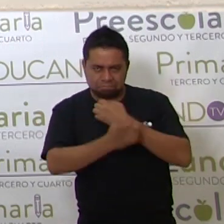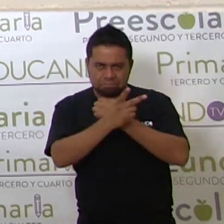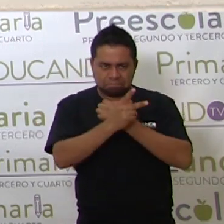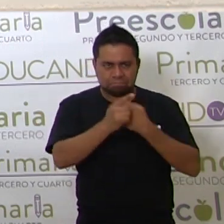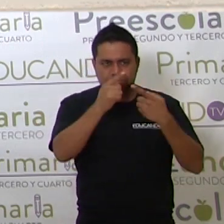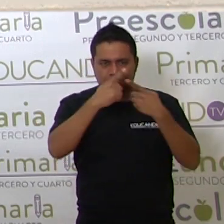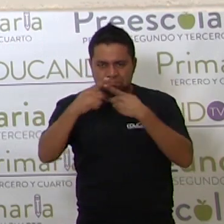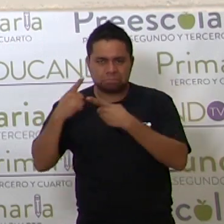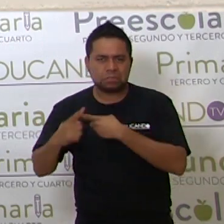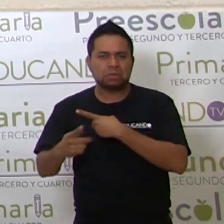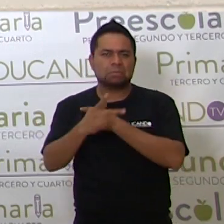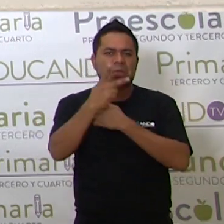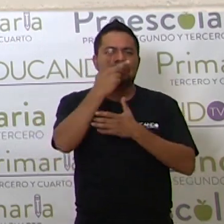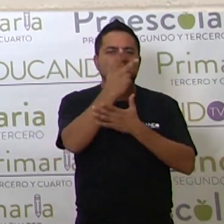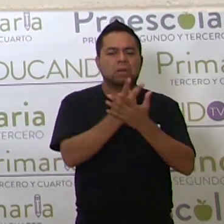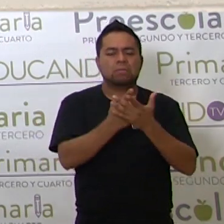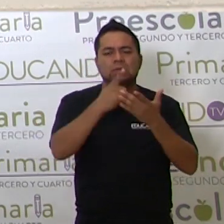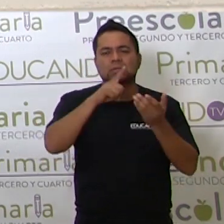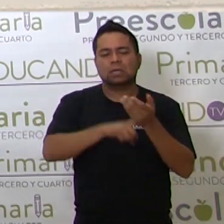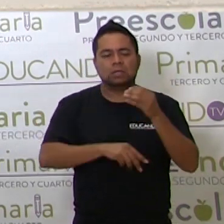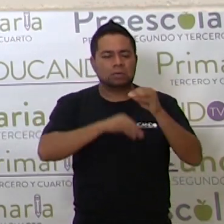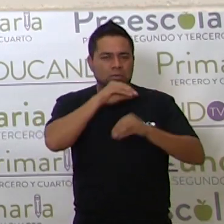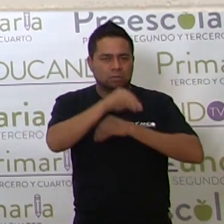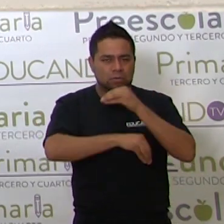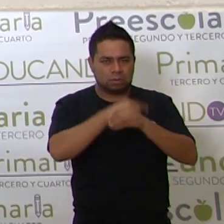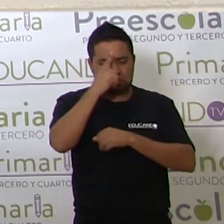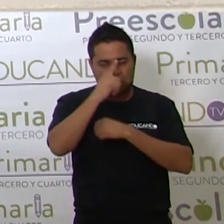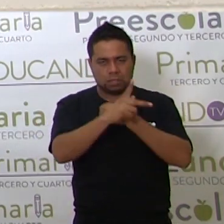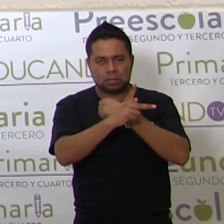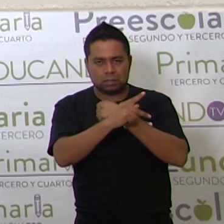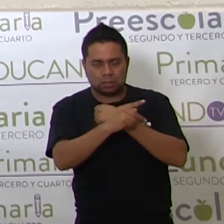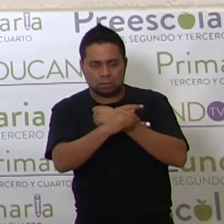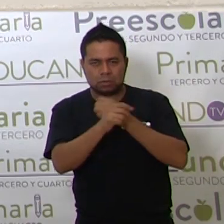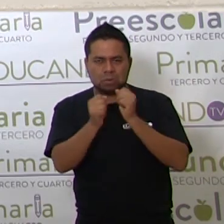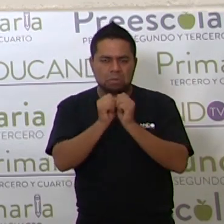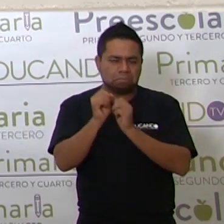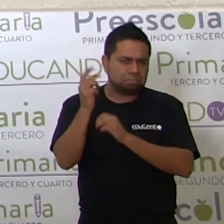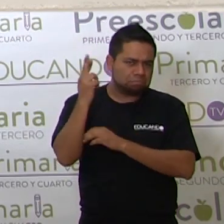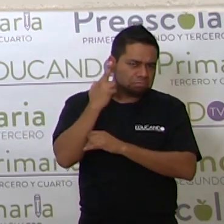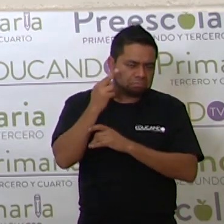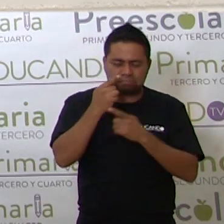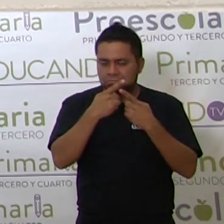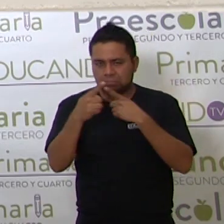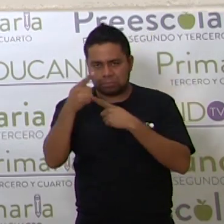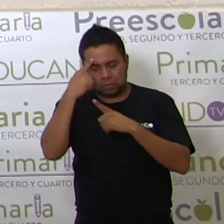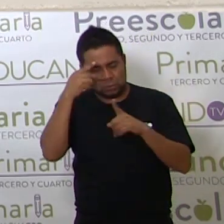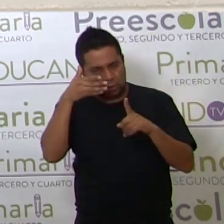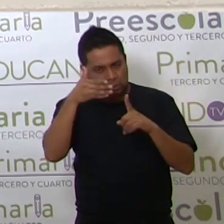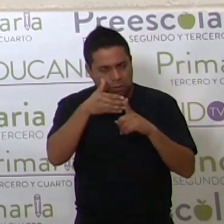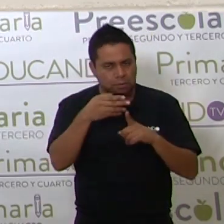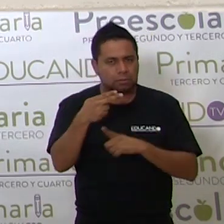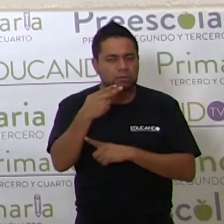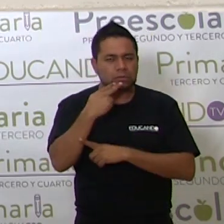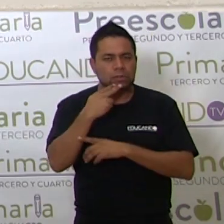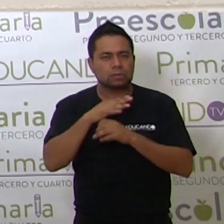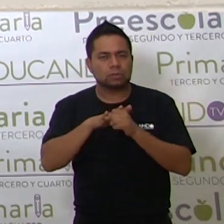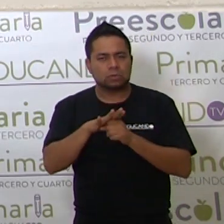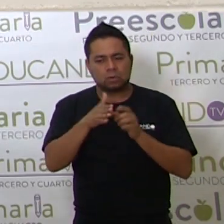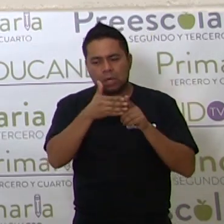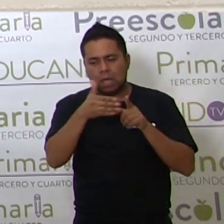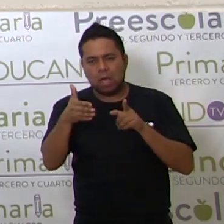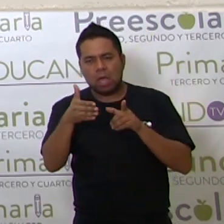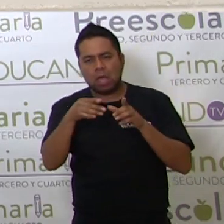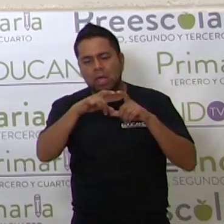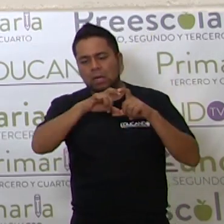diferentes programas que vemos en los medios de comunicación a través de los propósitos y utilizando líneas del